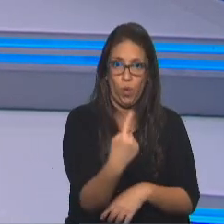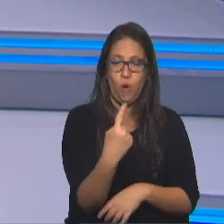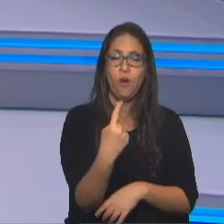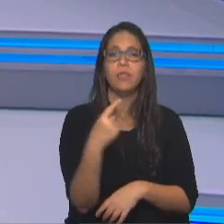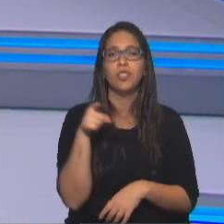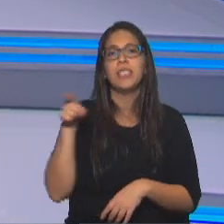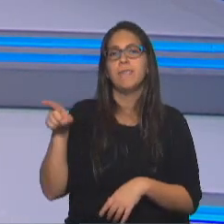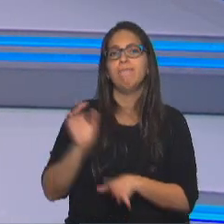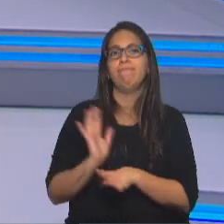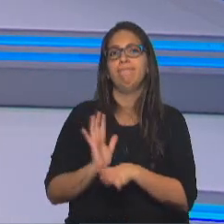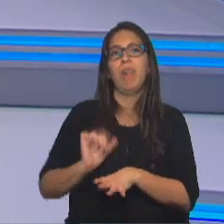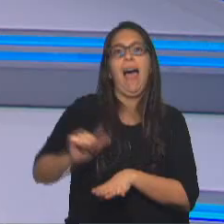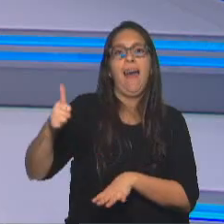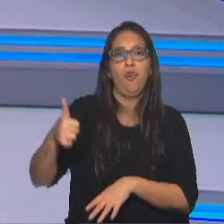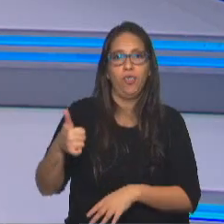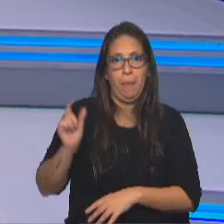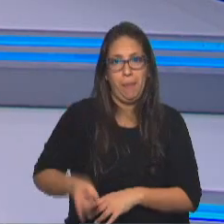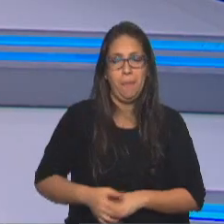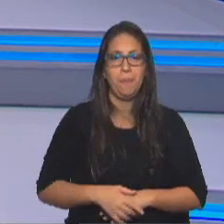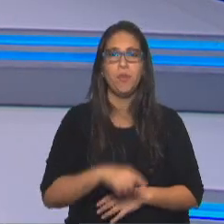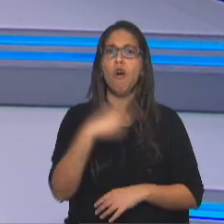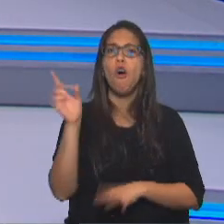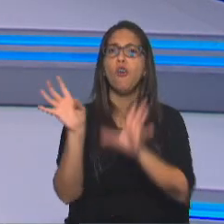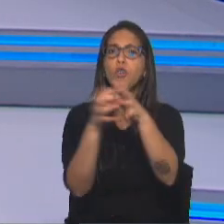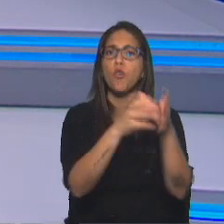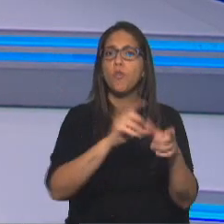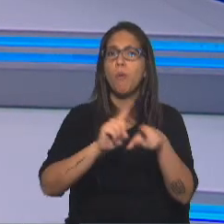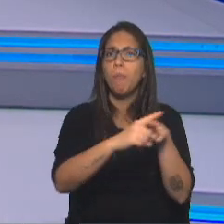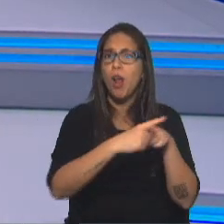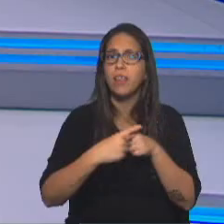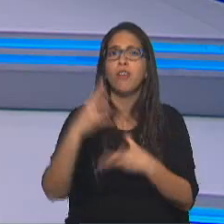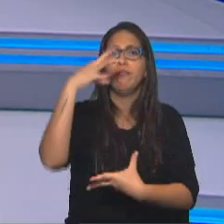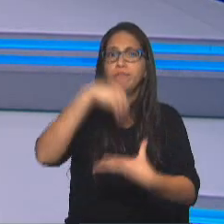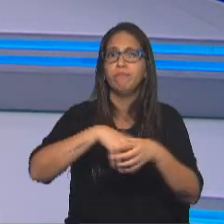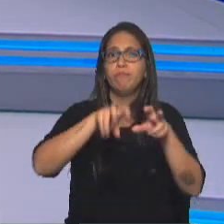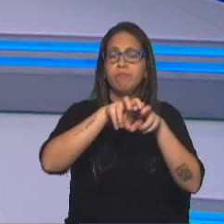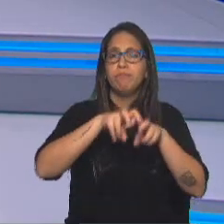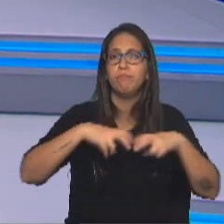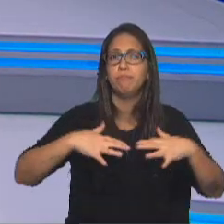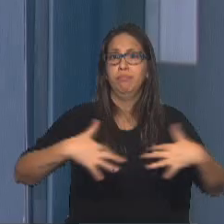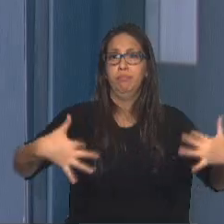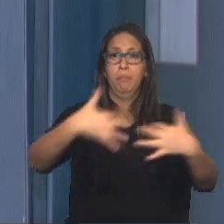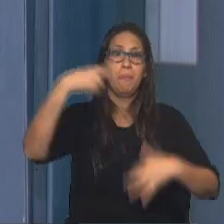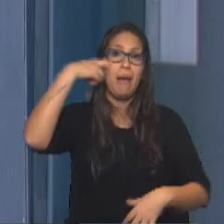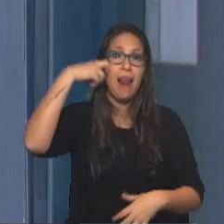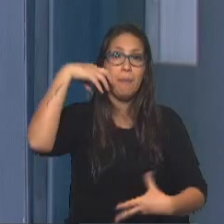partidos ganadores. Bueno, después el resto de los partidos que conforman lógicamente el Parlamento, pero la clave estaba